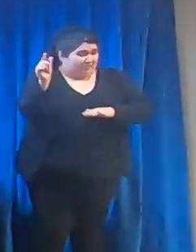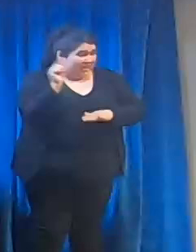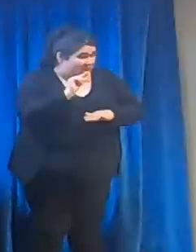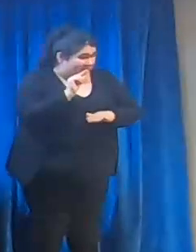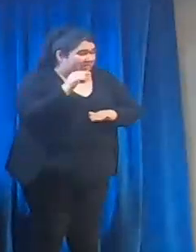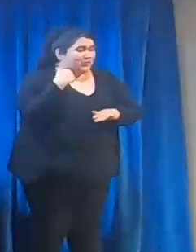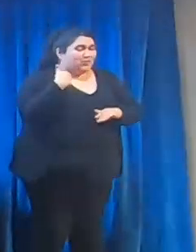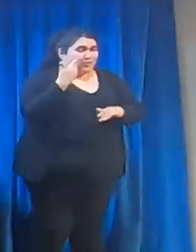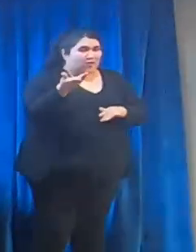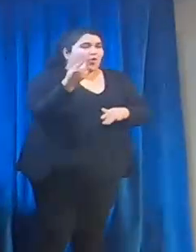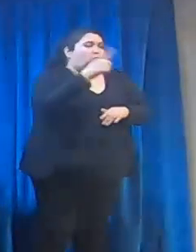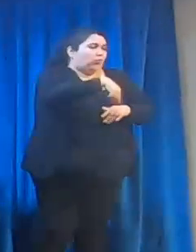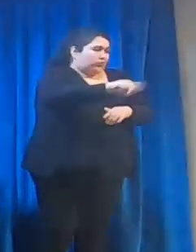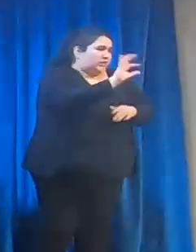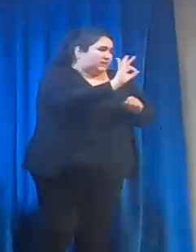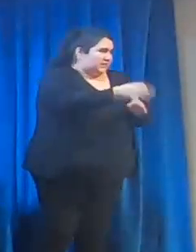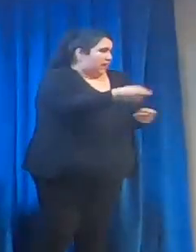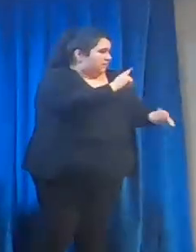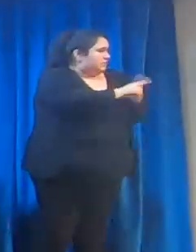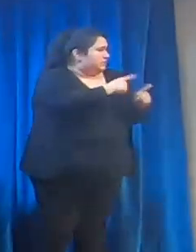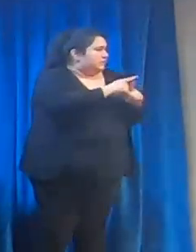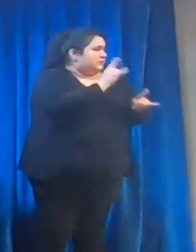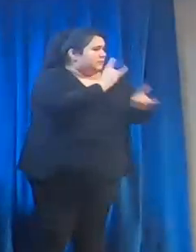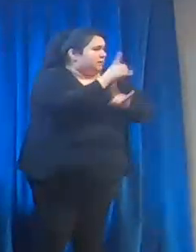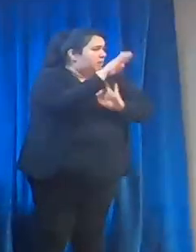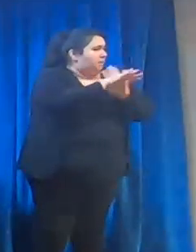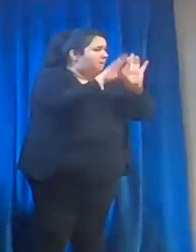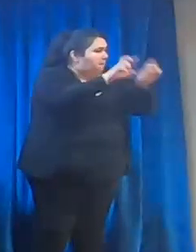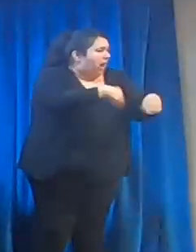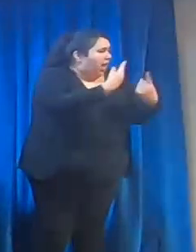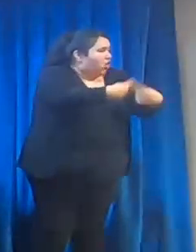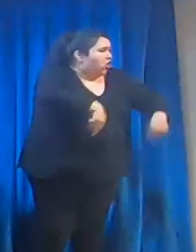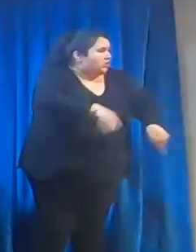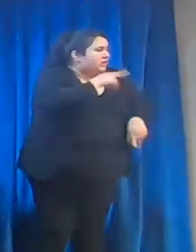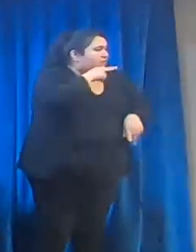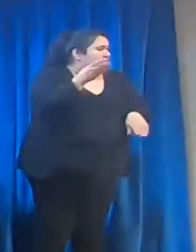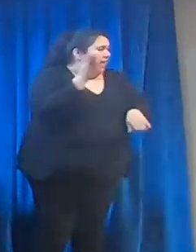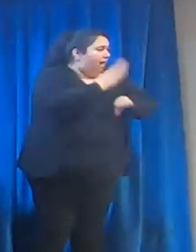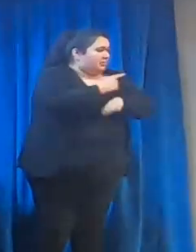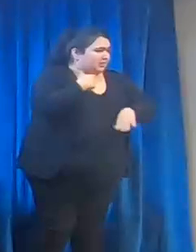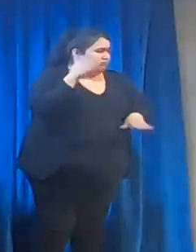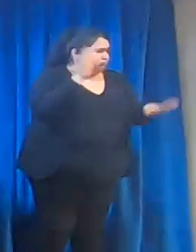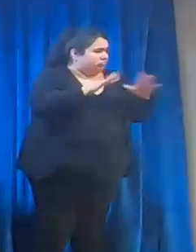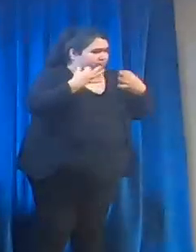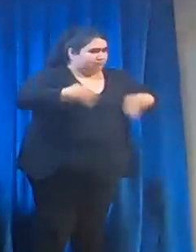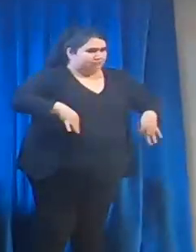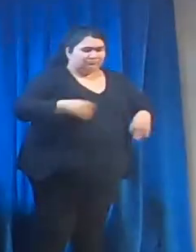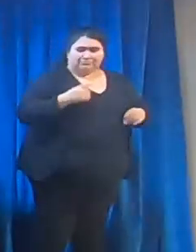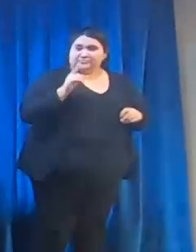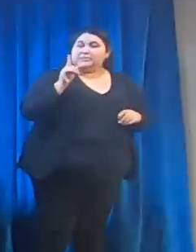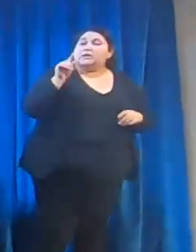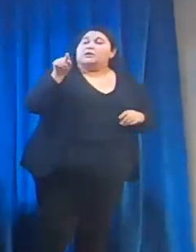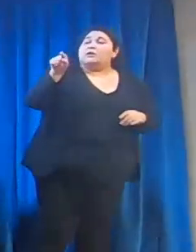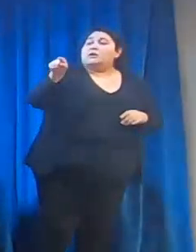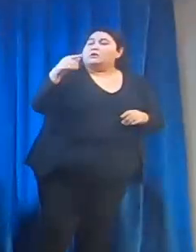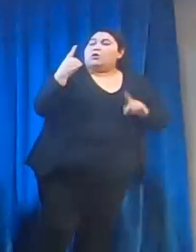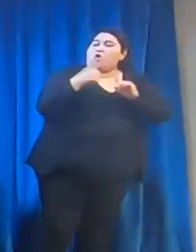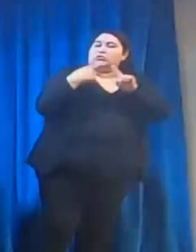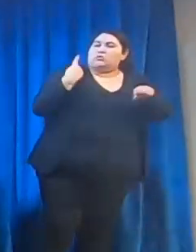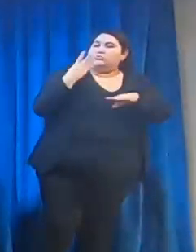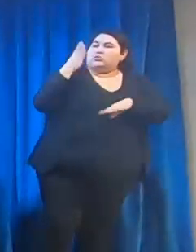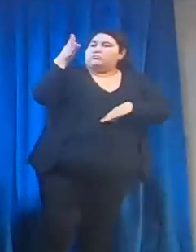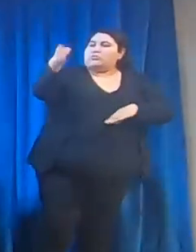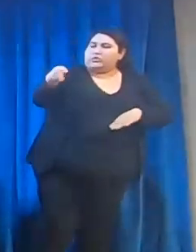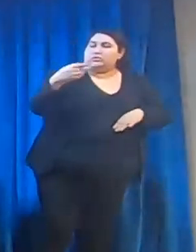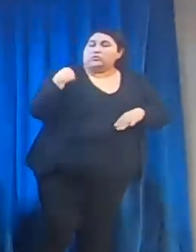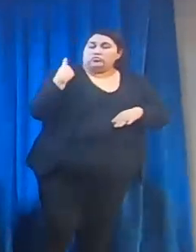vieron que los chicos tienen que arreglar rápido, no el programa o el plan del viernes. Arreglé con vos. Y estamos muy contentos de ir. Y somos